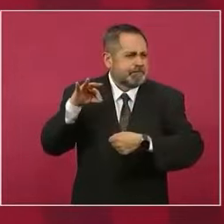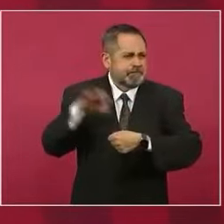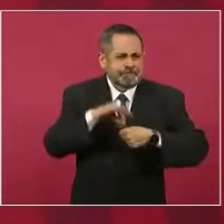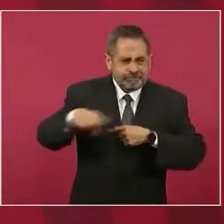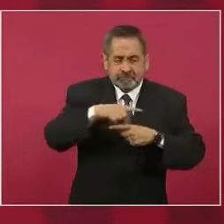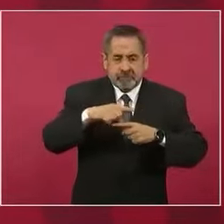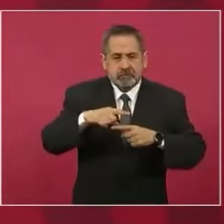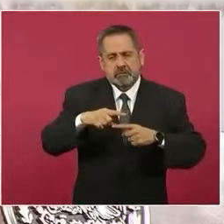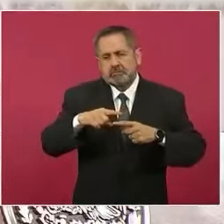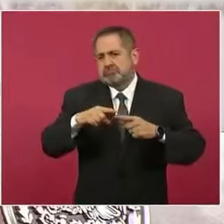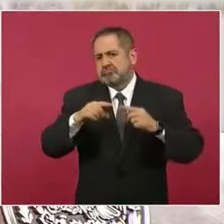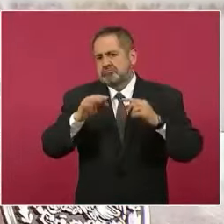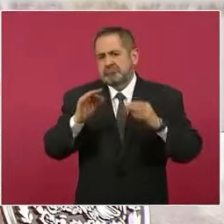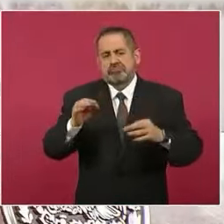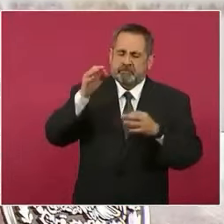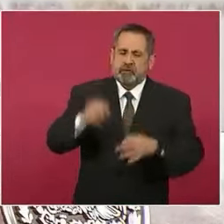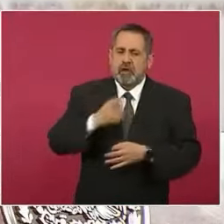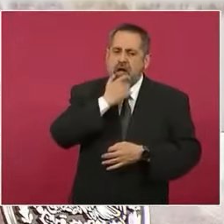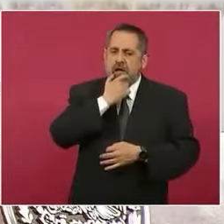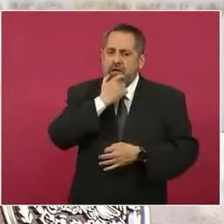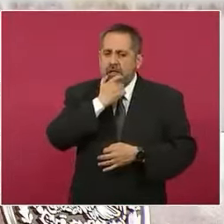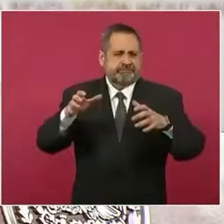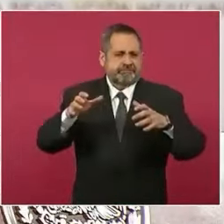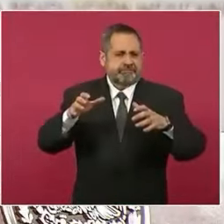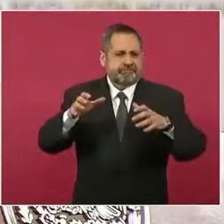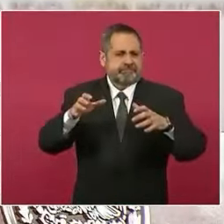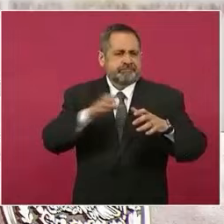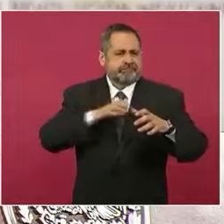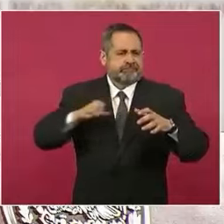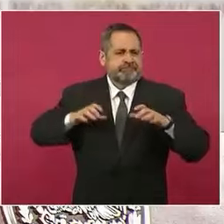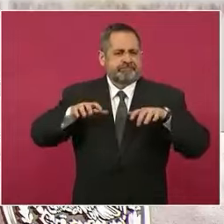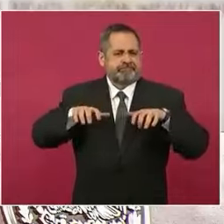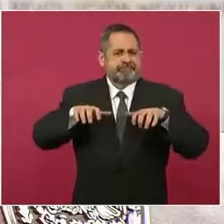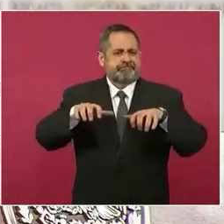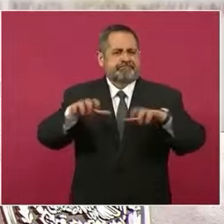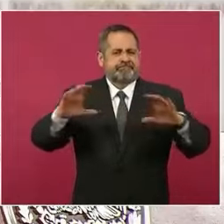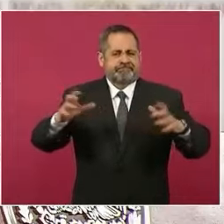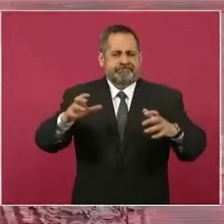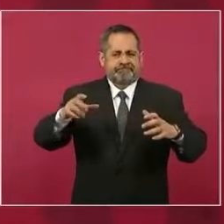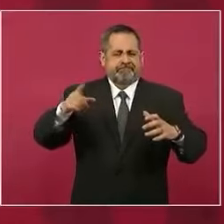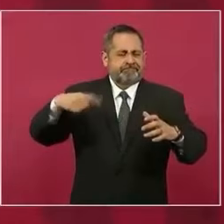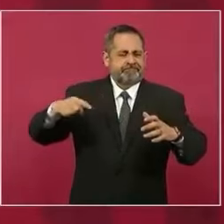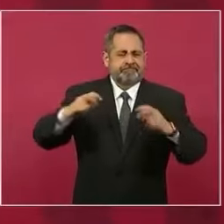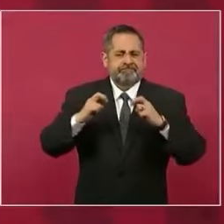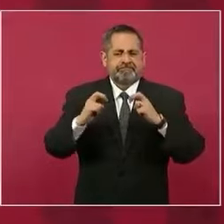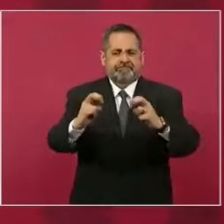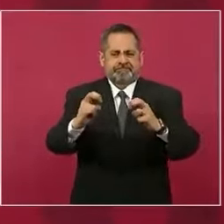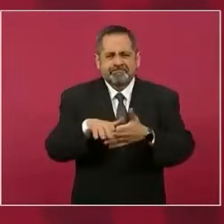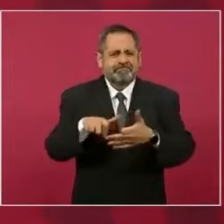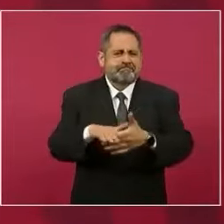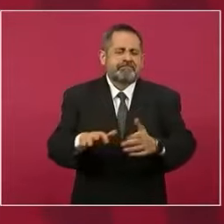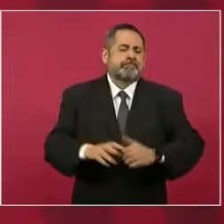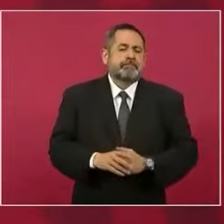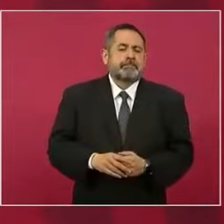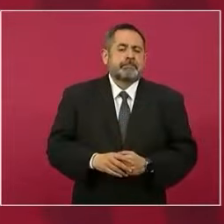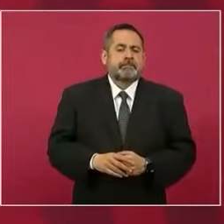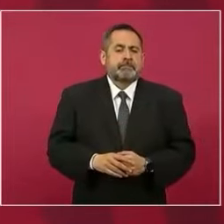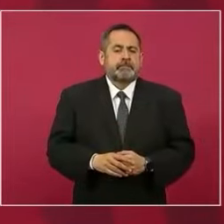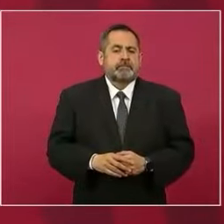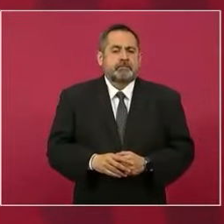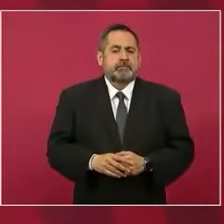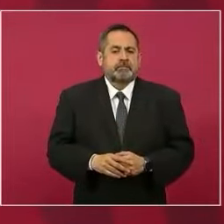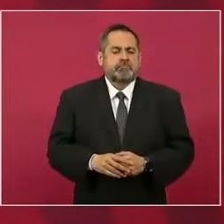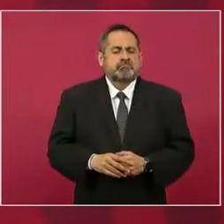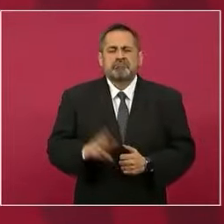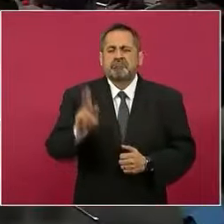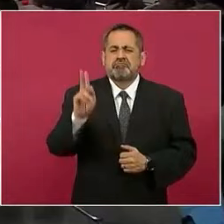vota en el Parlamento y constantemente están tratándose los asuntos. Lo nuestro